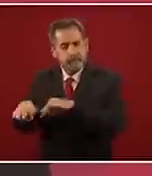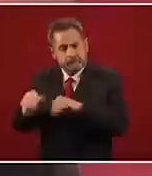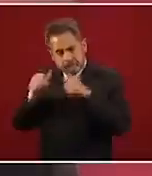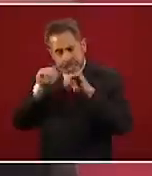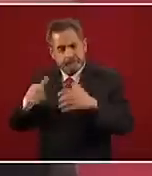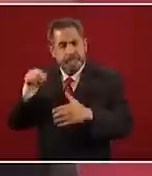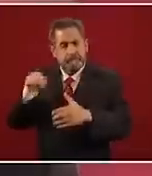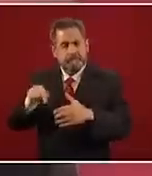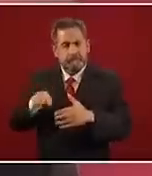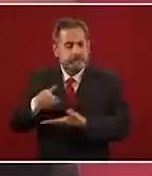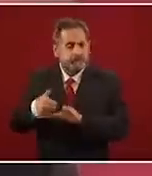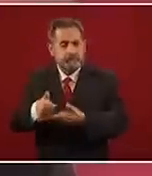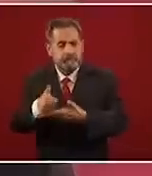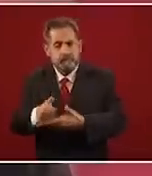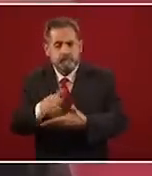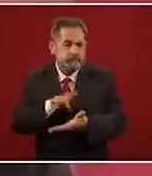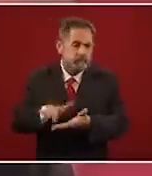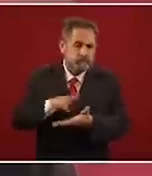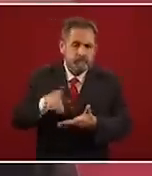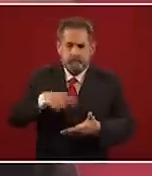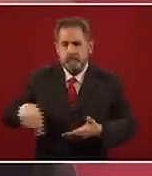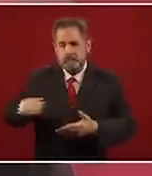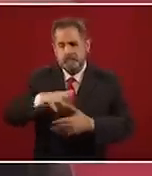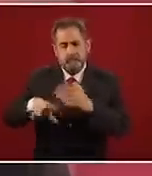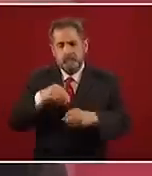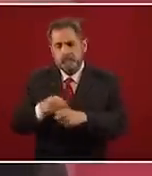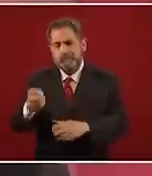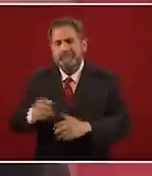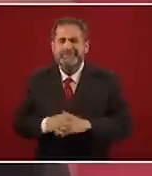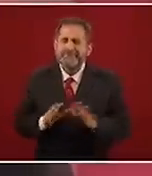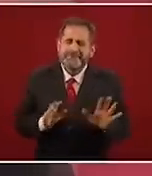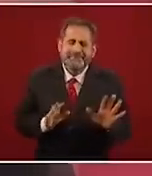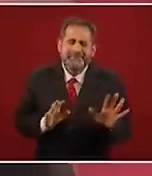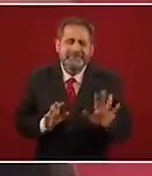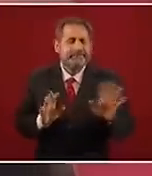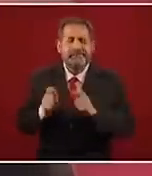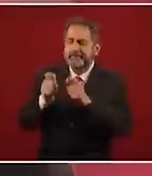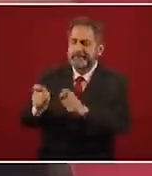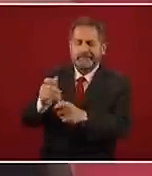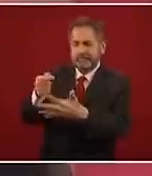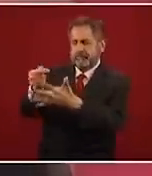trabajando, ayudando, apoyando en todo esto, ¿no? Entonces, ya ellos ya tienen